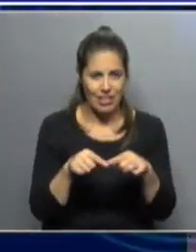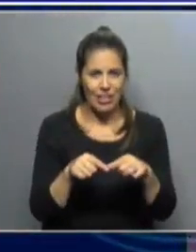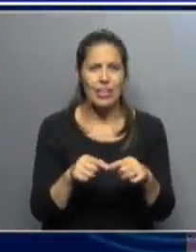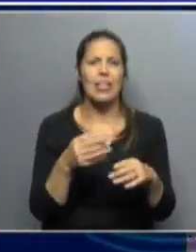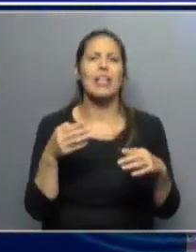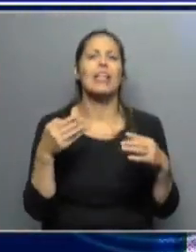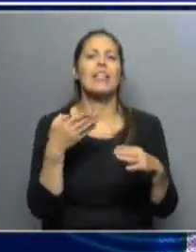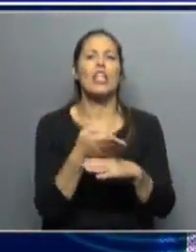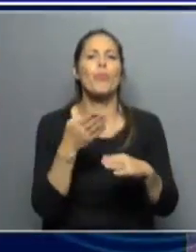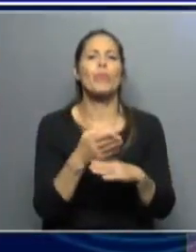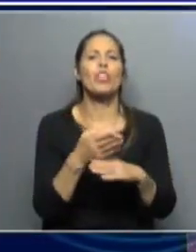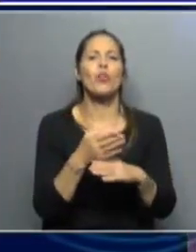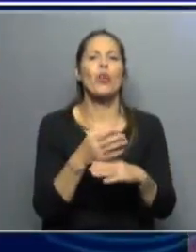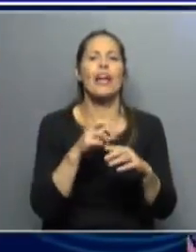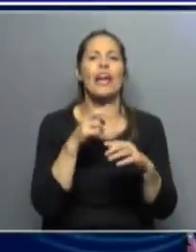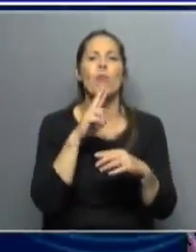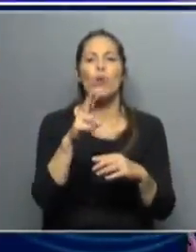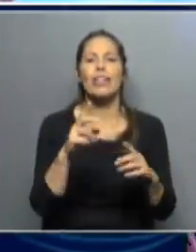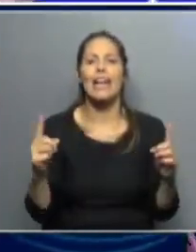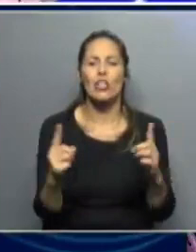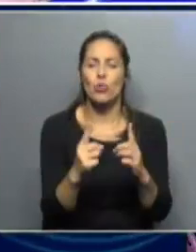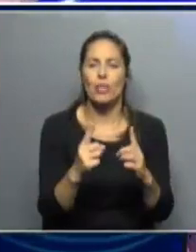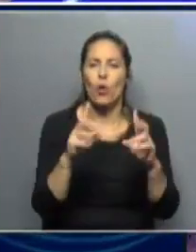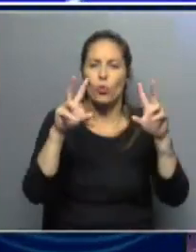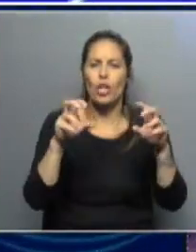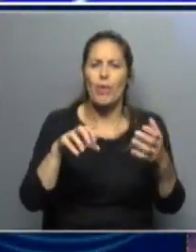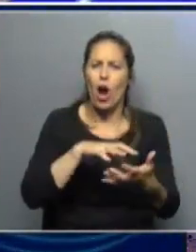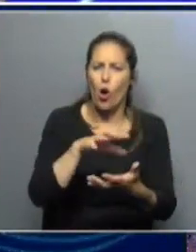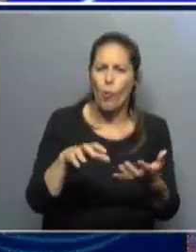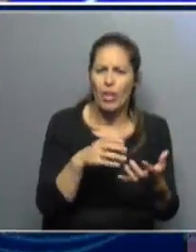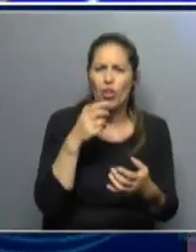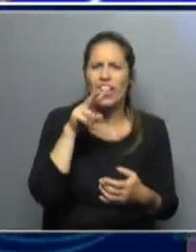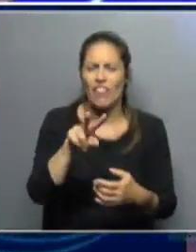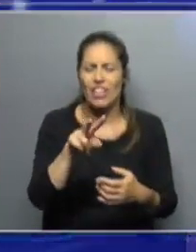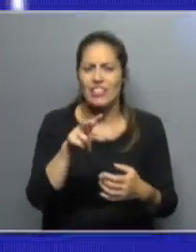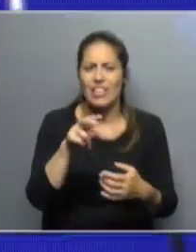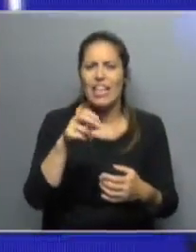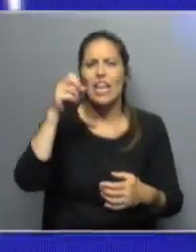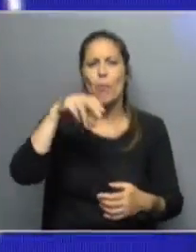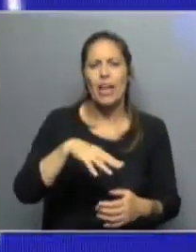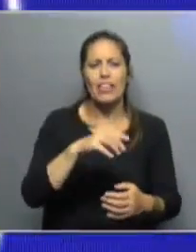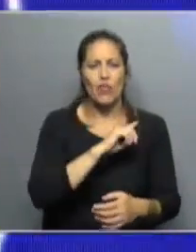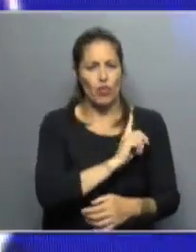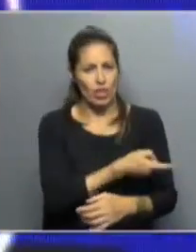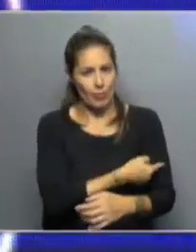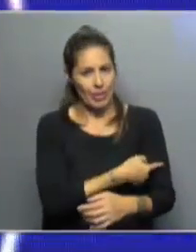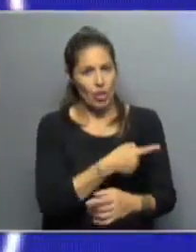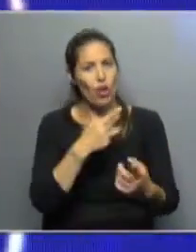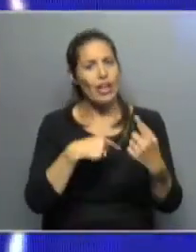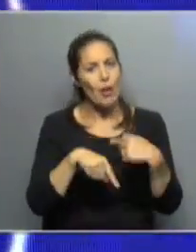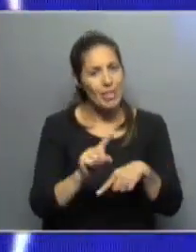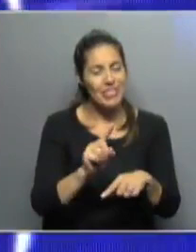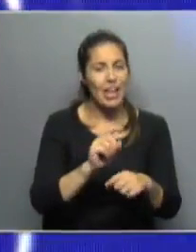respuesta resumida para tema complejo. ¿Qué ves en este momento dentro del plan de fortalecimiento que a pesar de